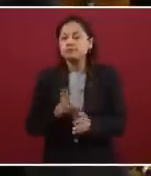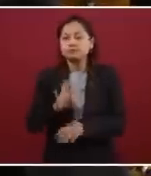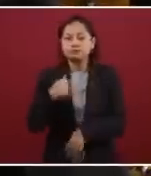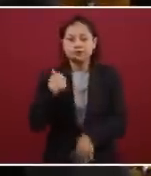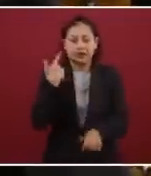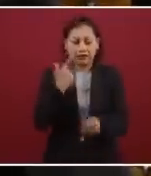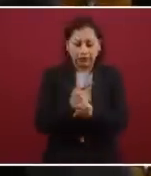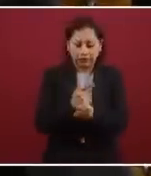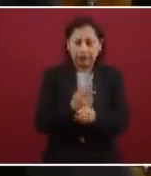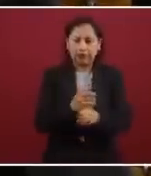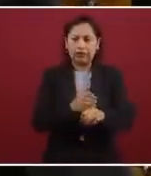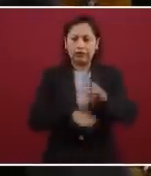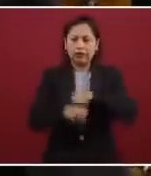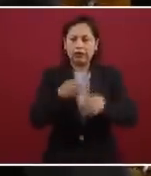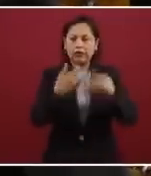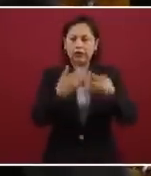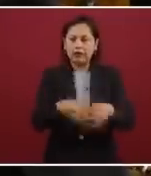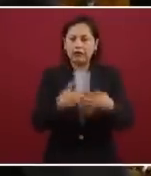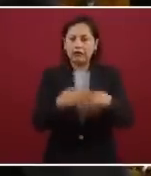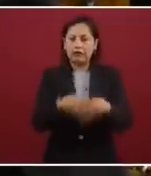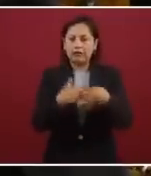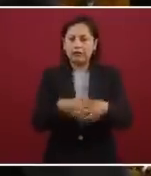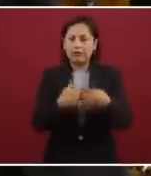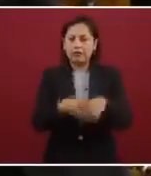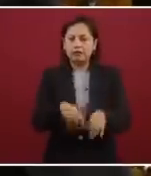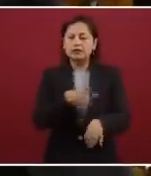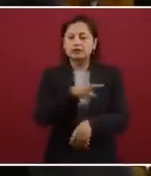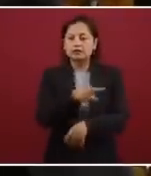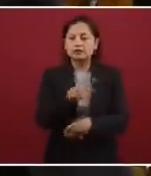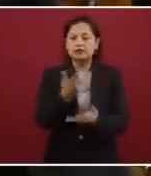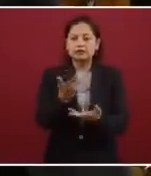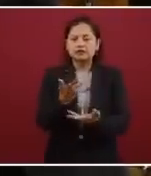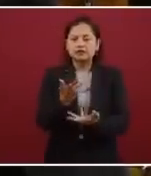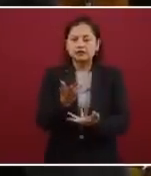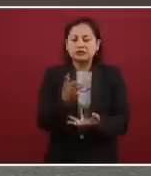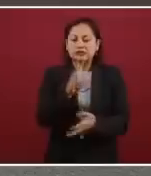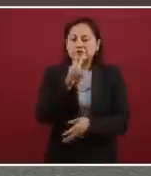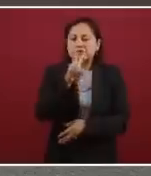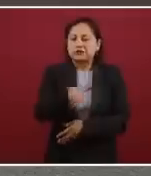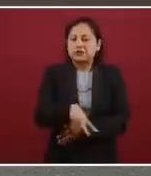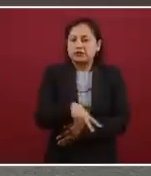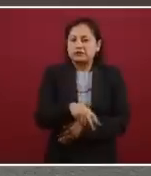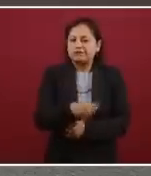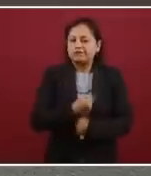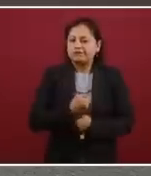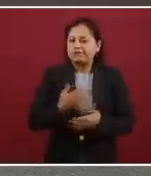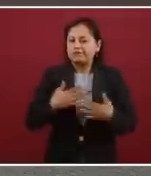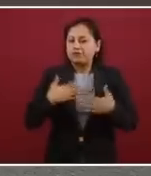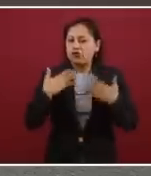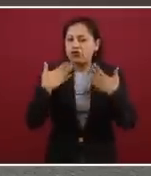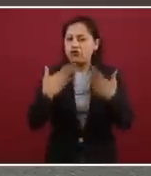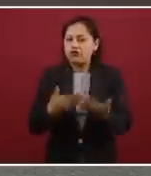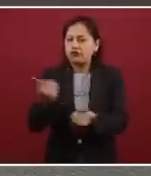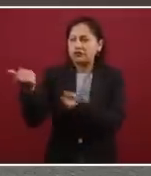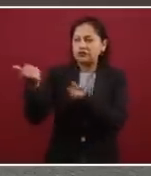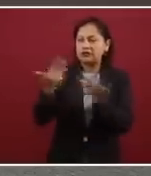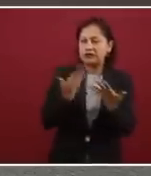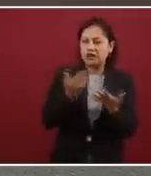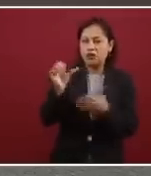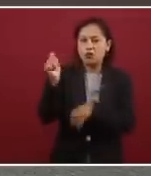que prácticamente reconocen que han tenido que recurrir a ingresar al país mercancía de